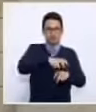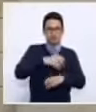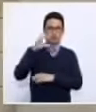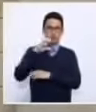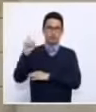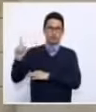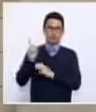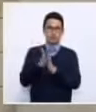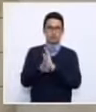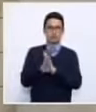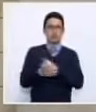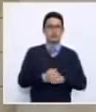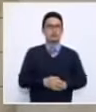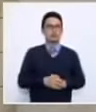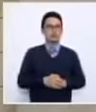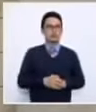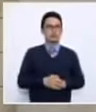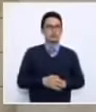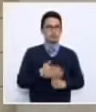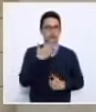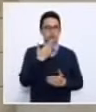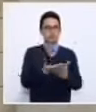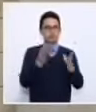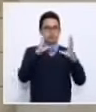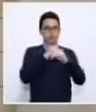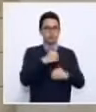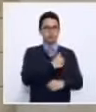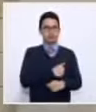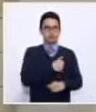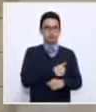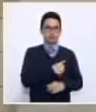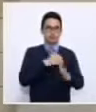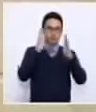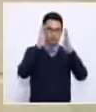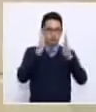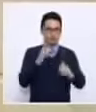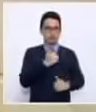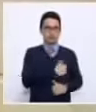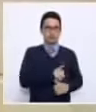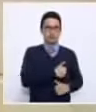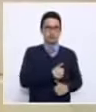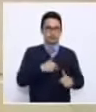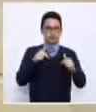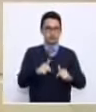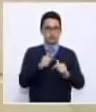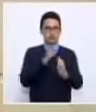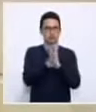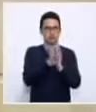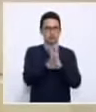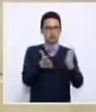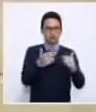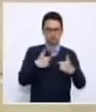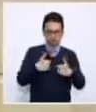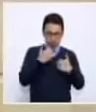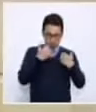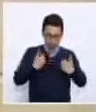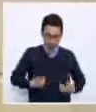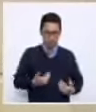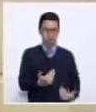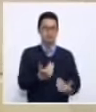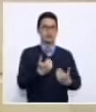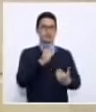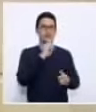Bueno, buenas noches. Les pido el favor a todos que nos pongan mucha atención, porque aquí vengo representando a un pueblo campesino